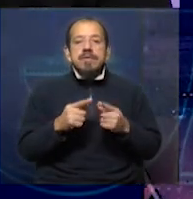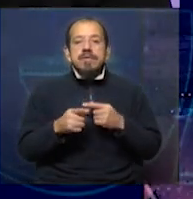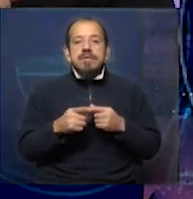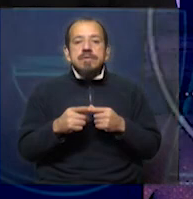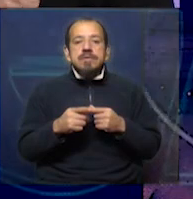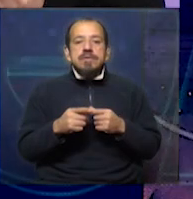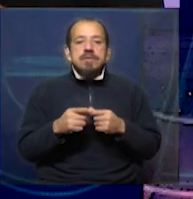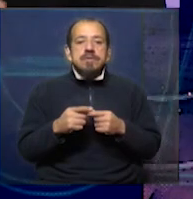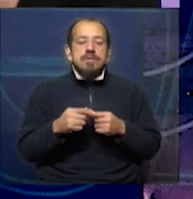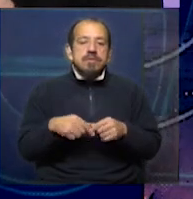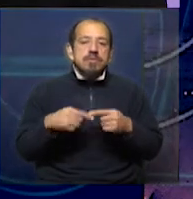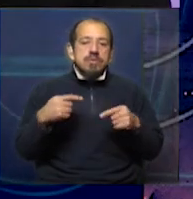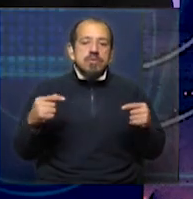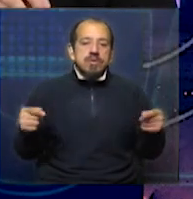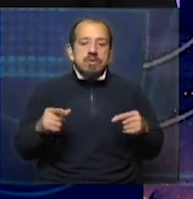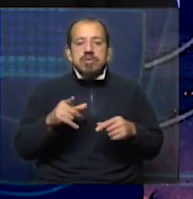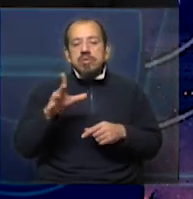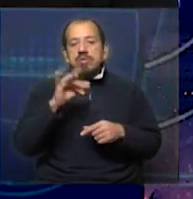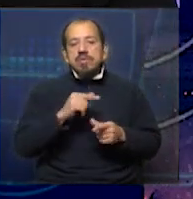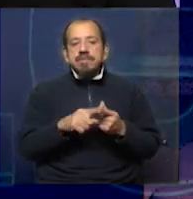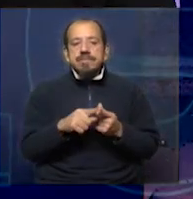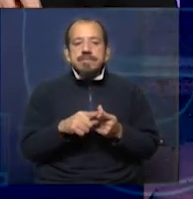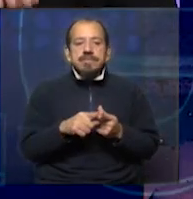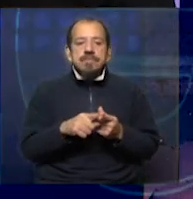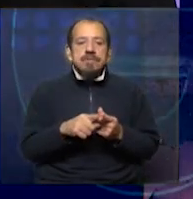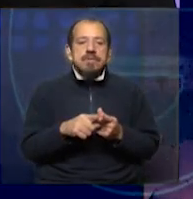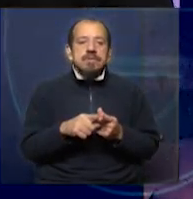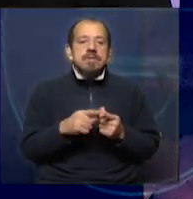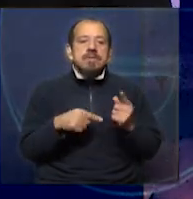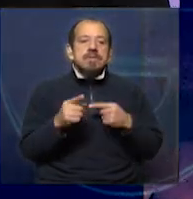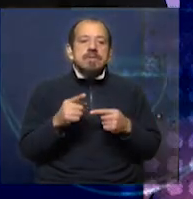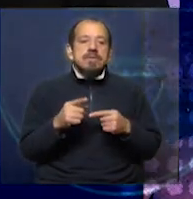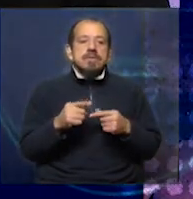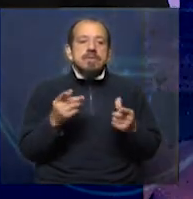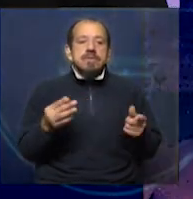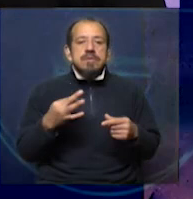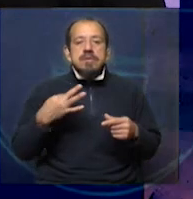pequeños cosas del día a día de una pareja y el ciclo de la